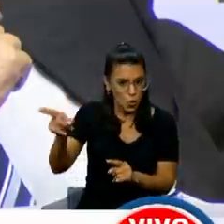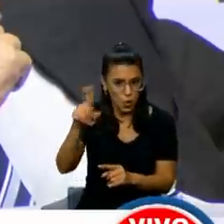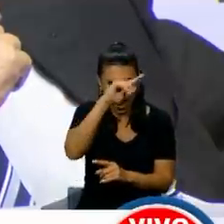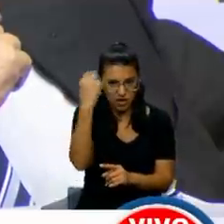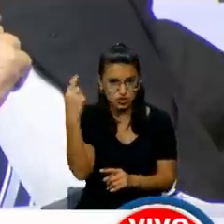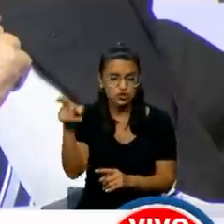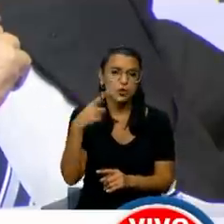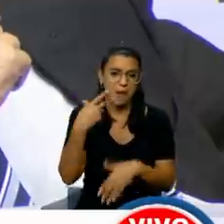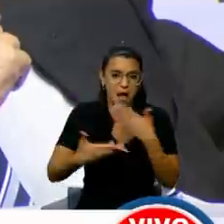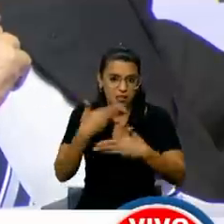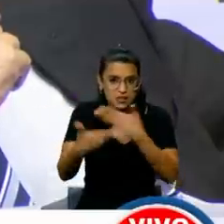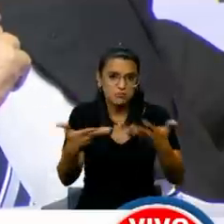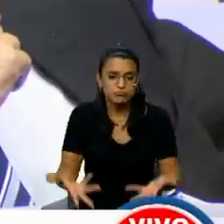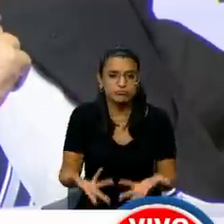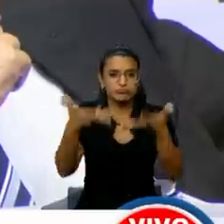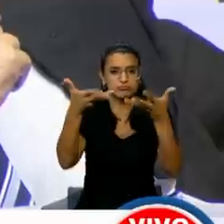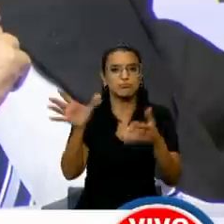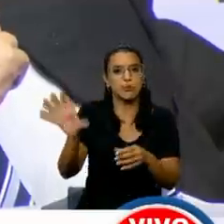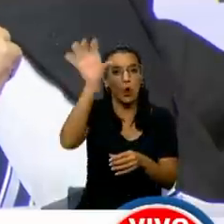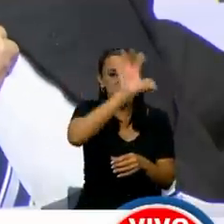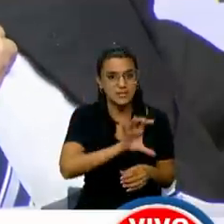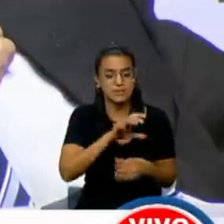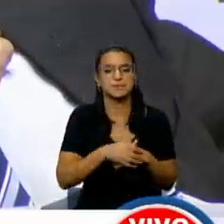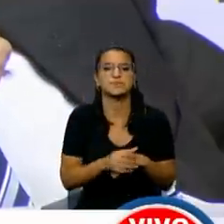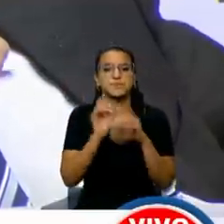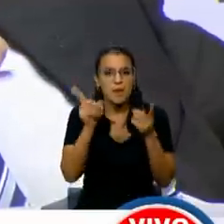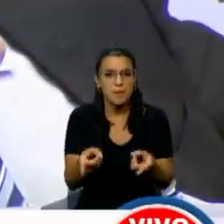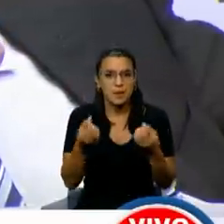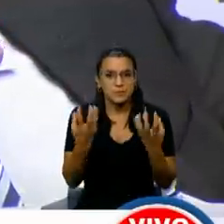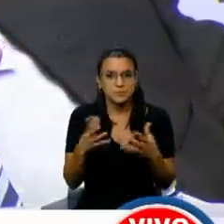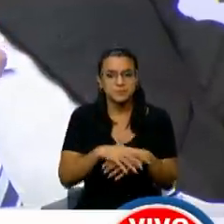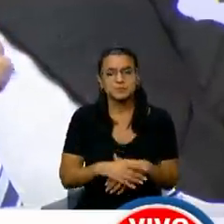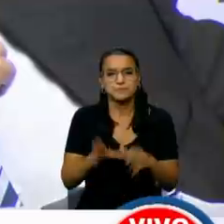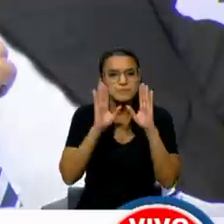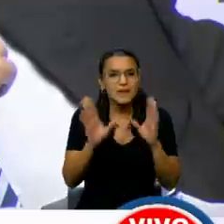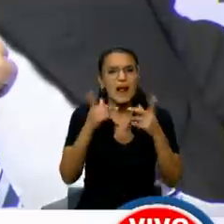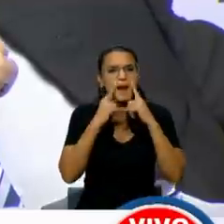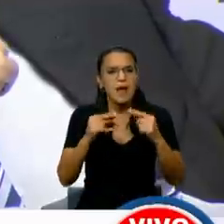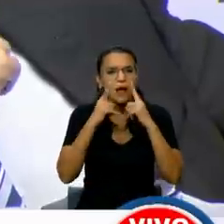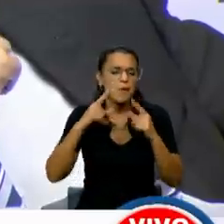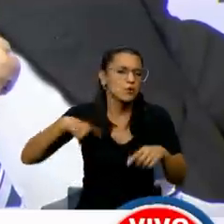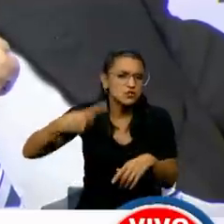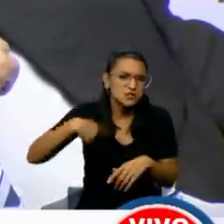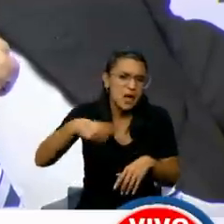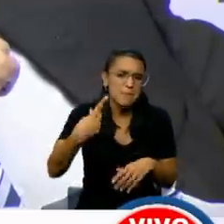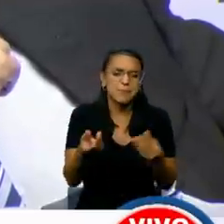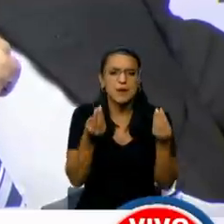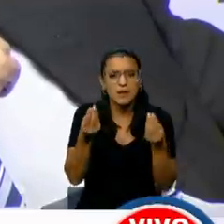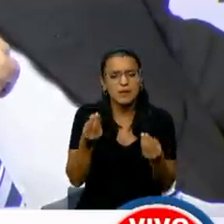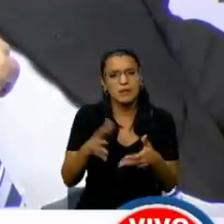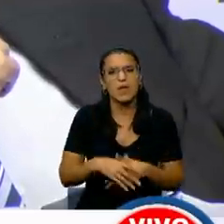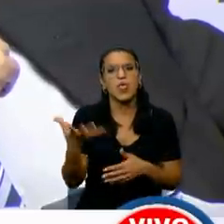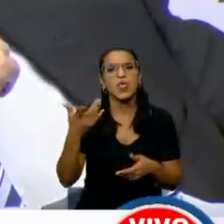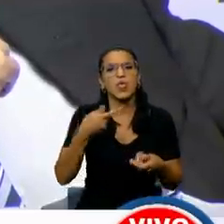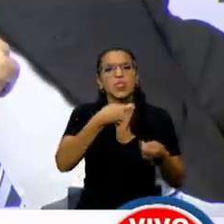el desarrollo y el crecimiento de nuestras provincias sino porque también se atendió un reclamo histórico como es el de la